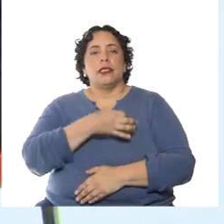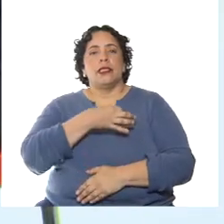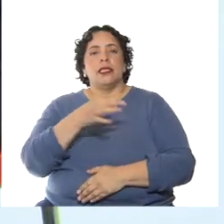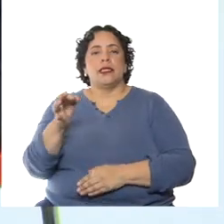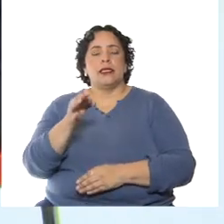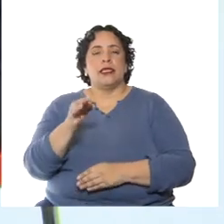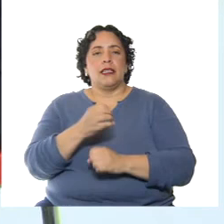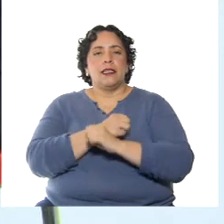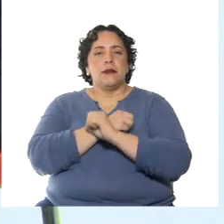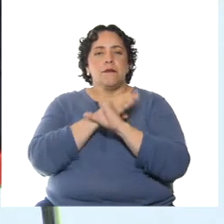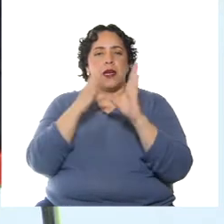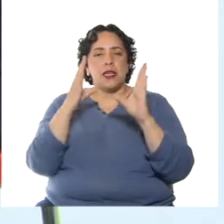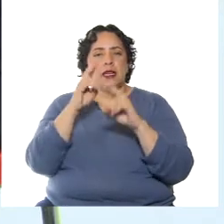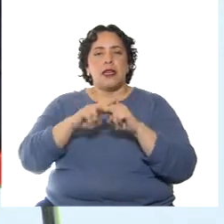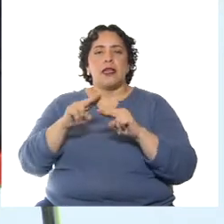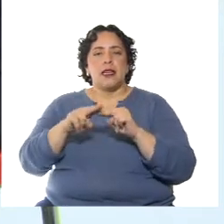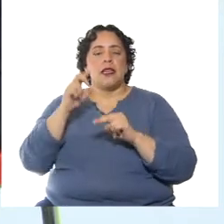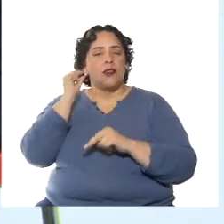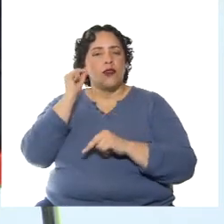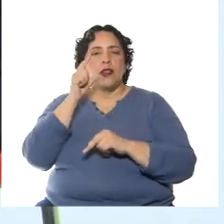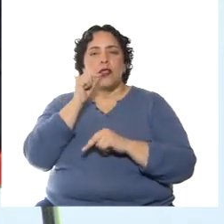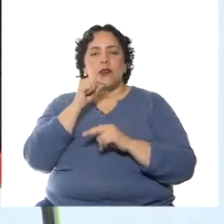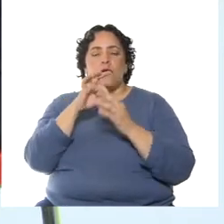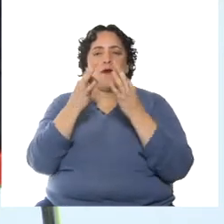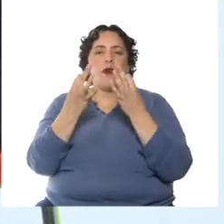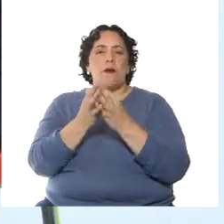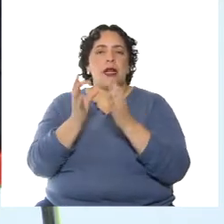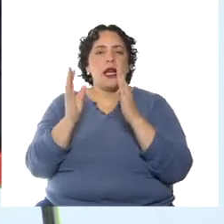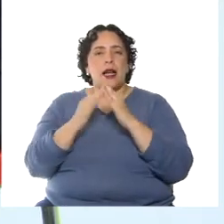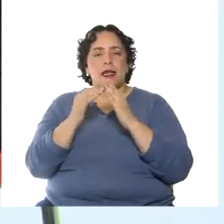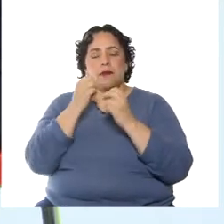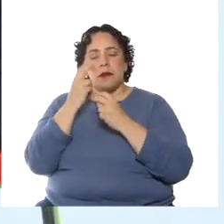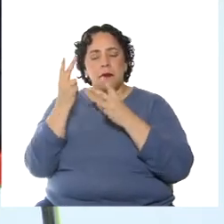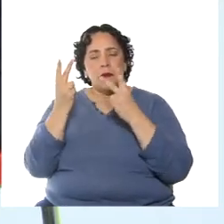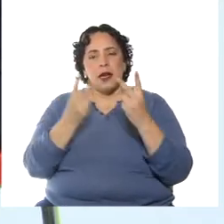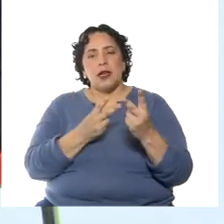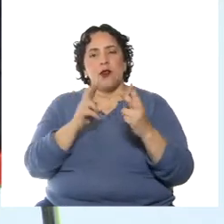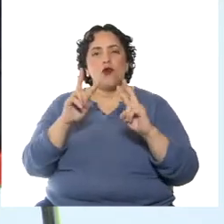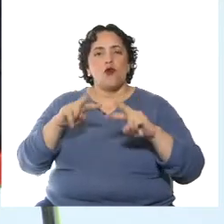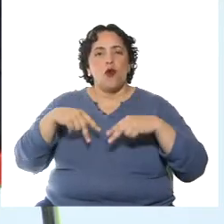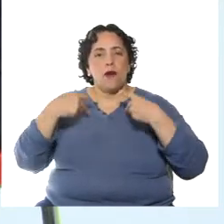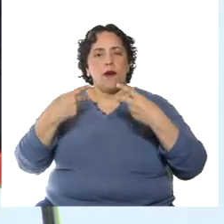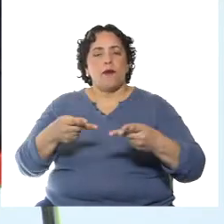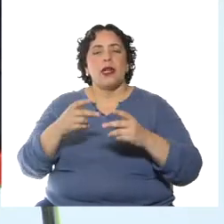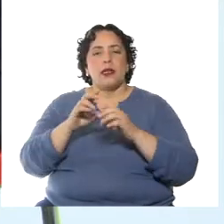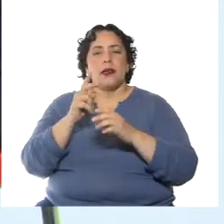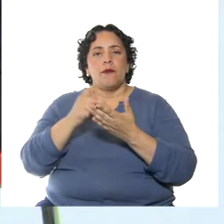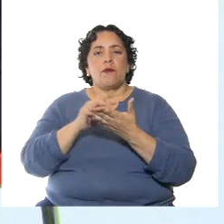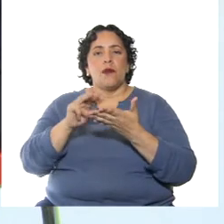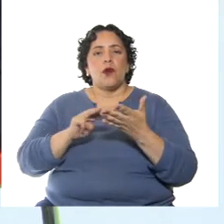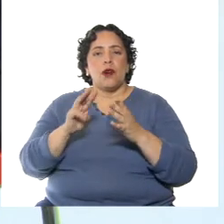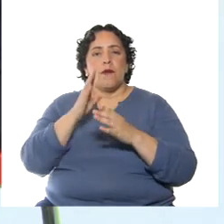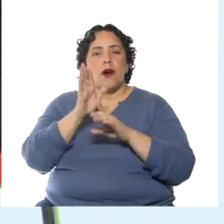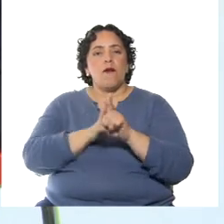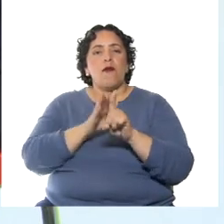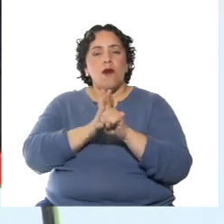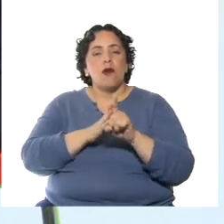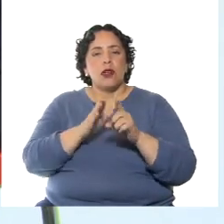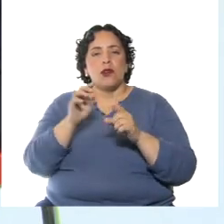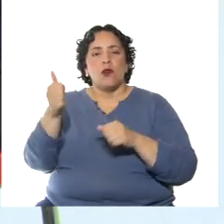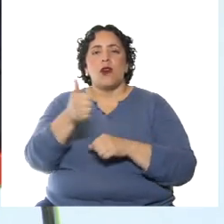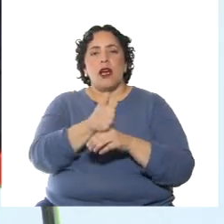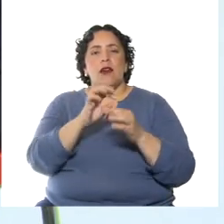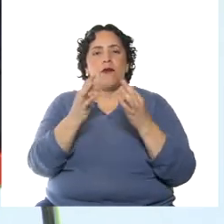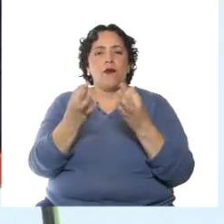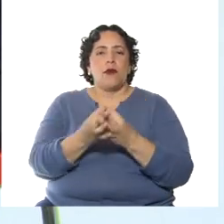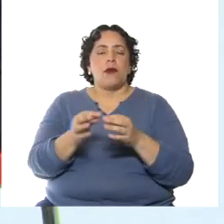¡Excelente mañana, niños, niñas, familia en casa! Bienvenidos nuevamente a tu programa educativo favorito, Cada familia,